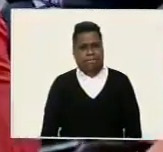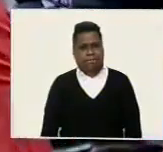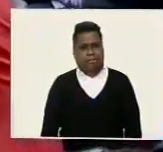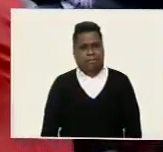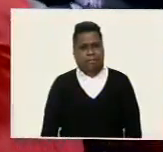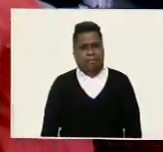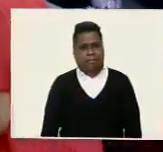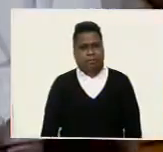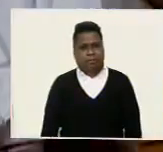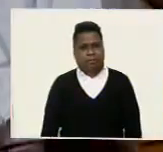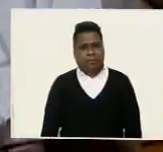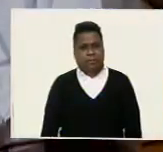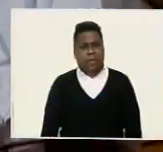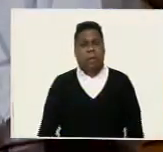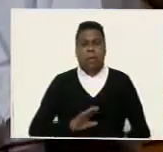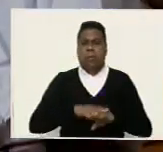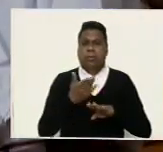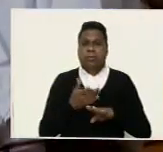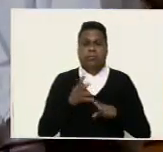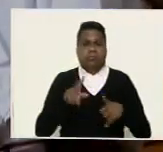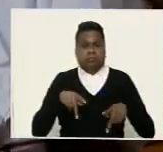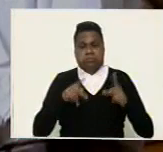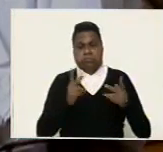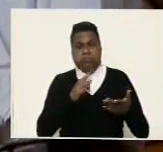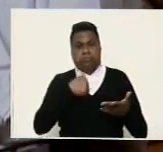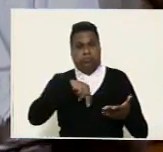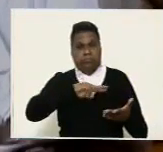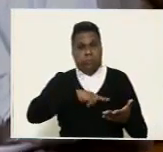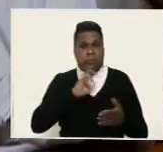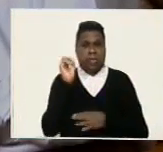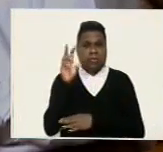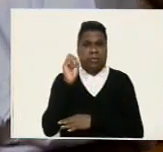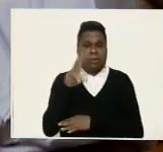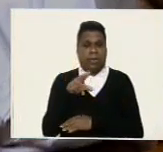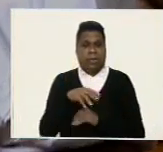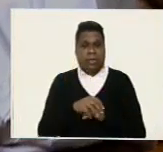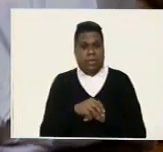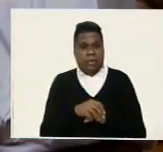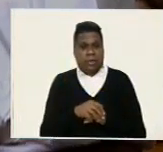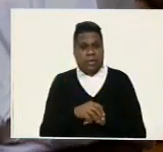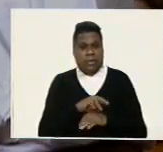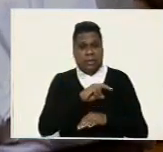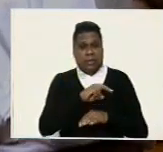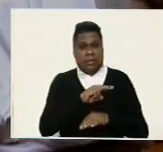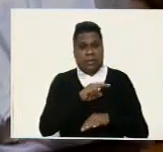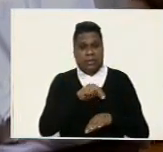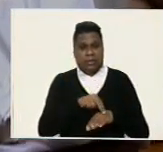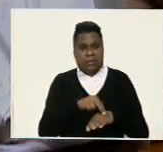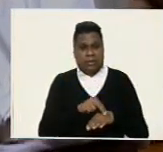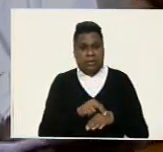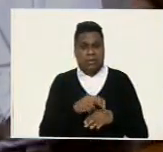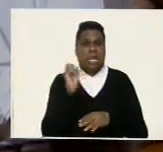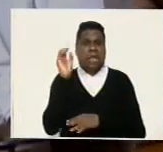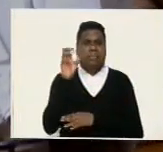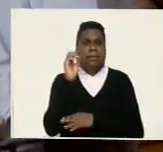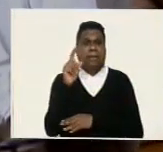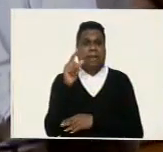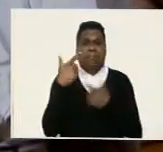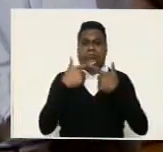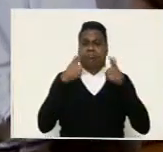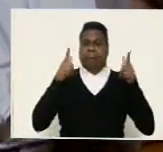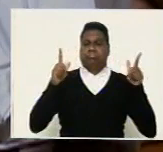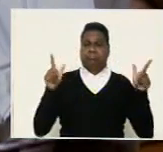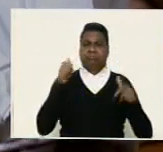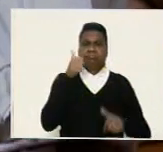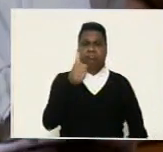Porque eso permite que esta asamblea se convierta en una asamblea deliberante.